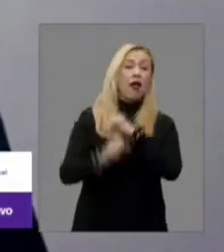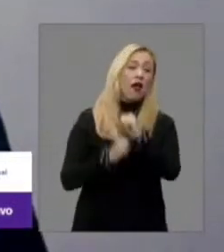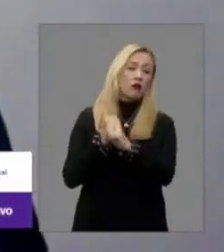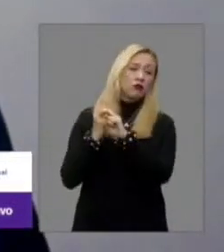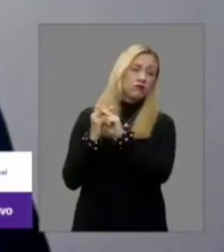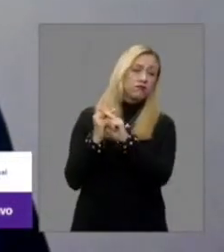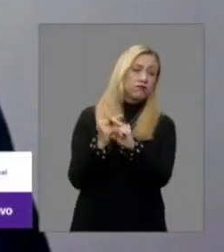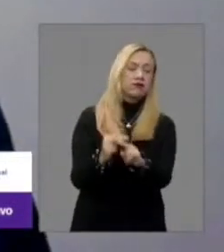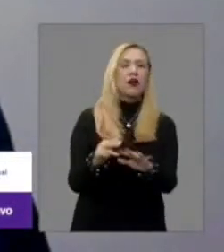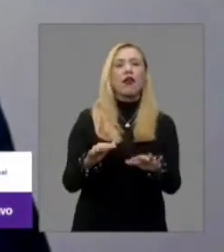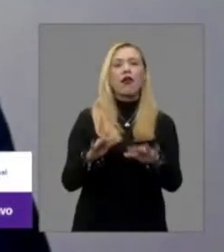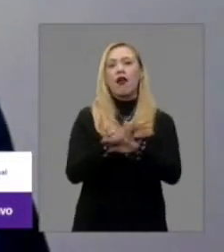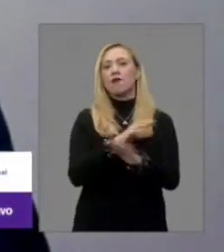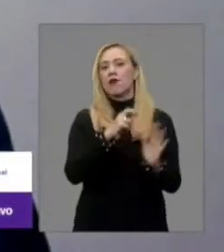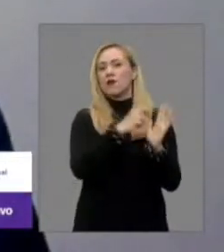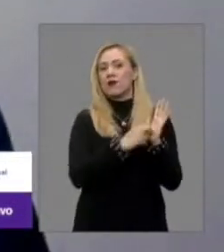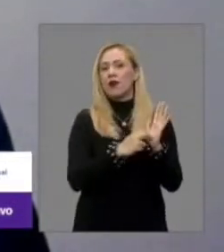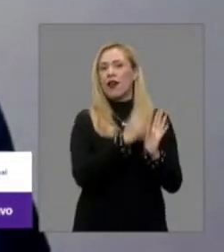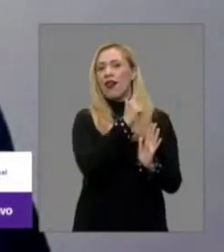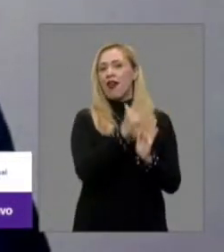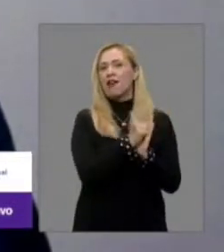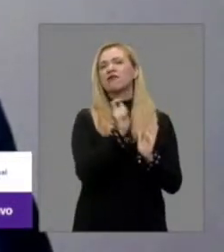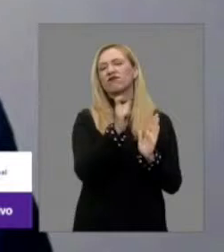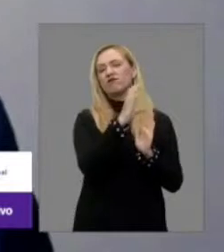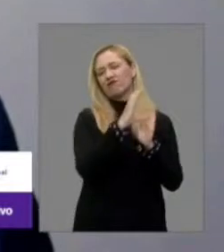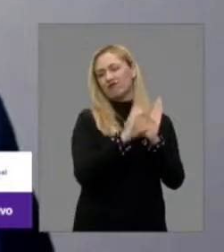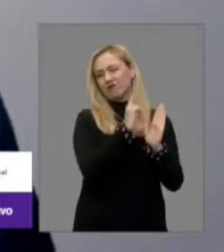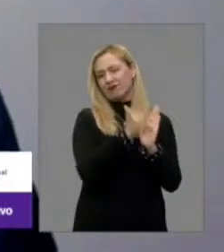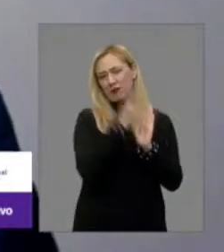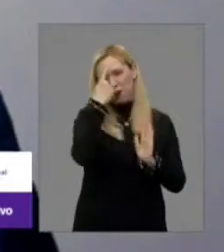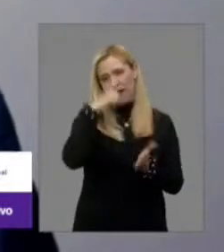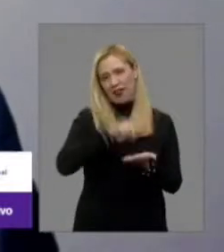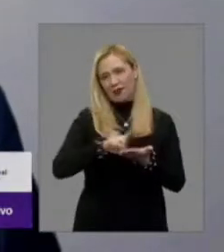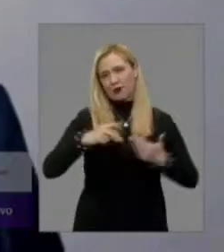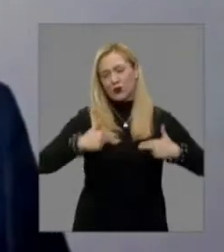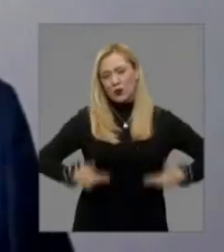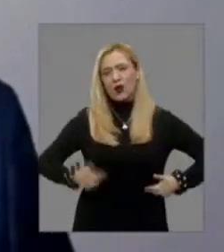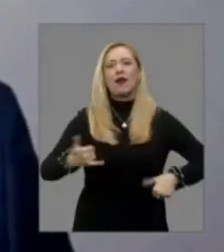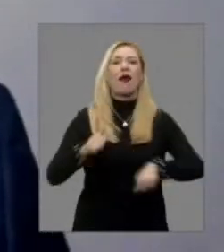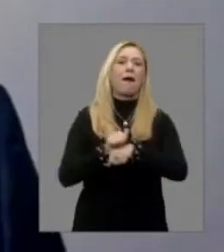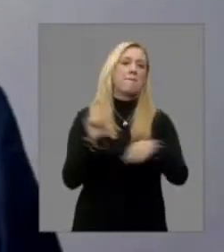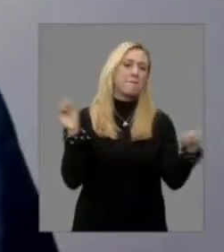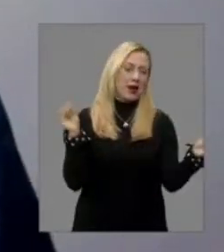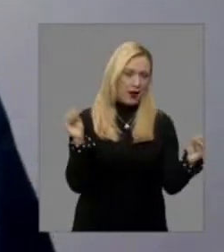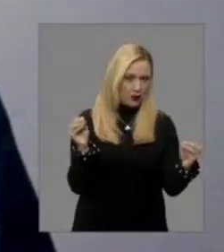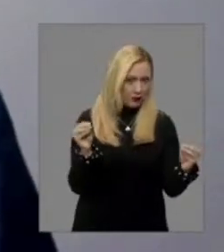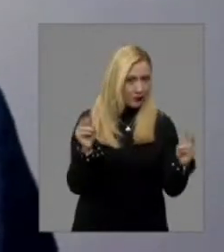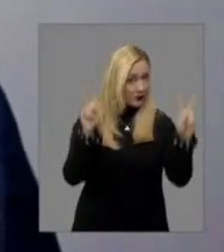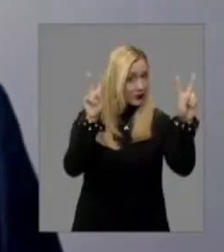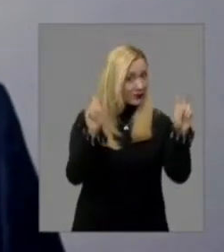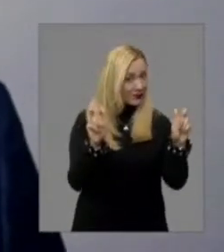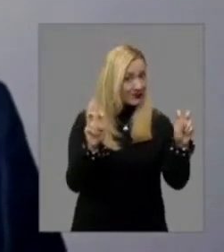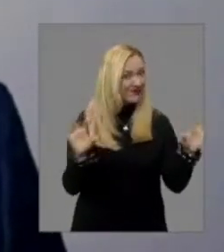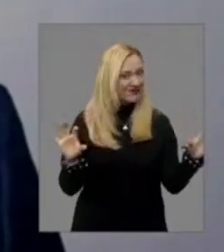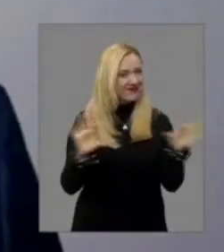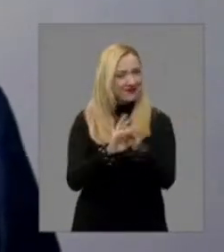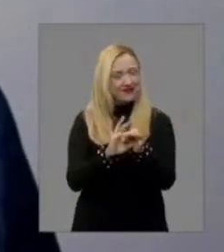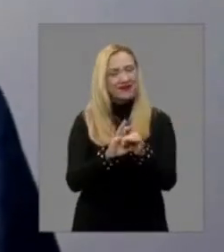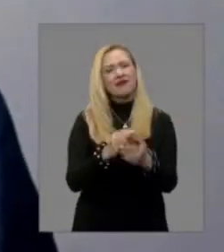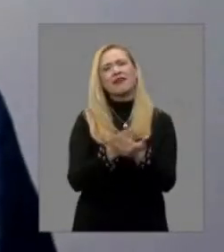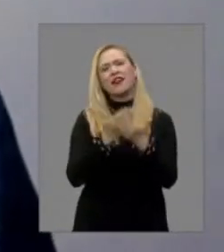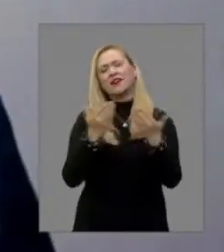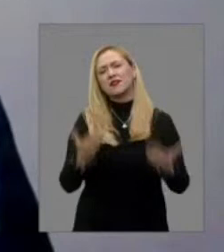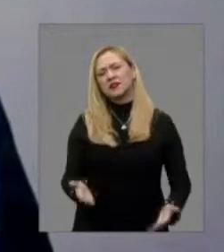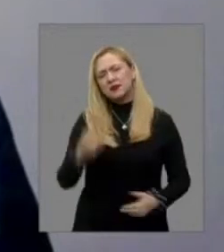de la reforma constitucional en materia de derechos humanos y amparo. Y nos encontramos en este momento en el marco